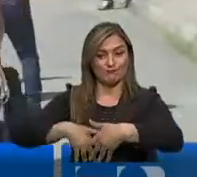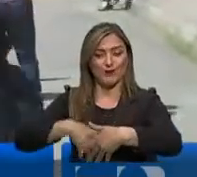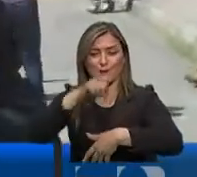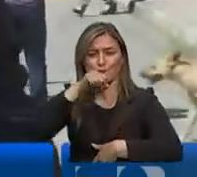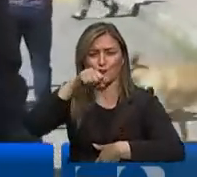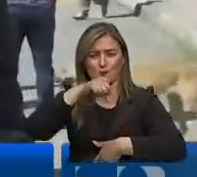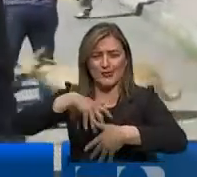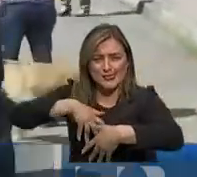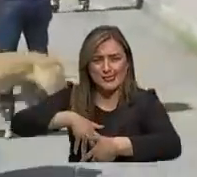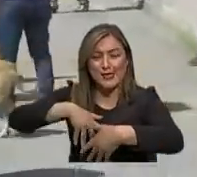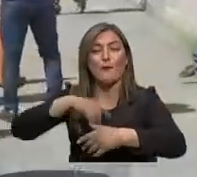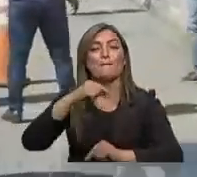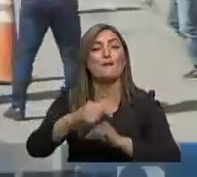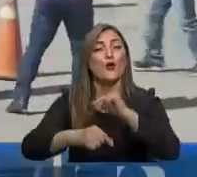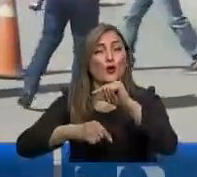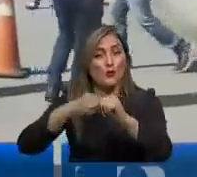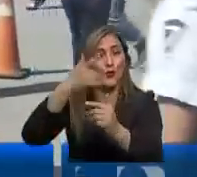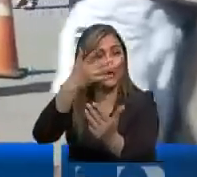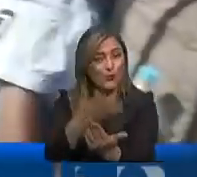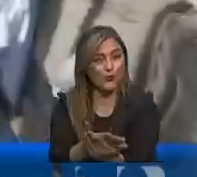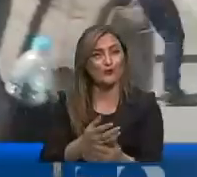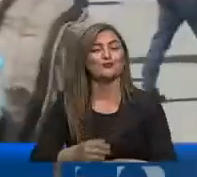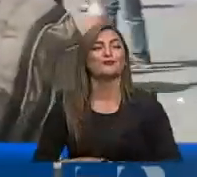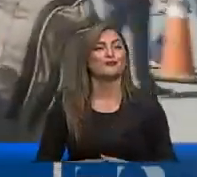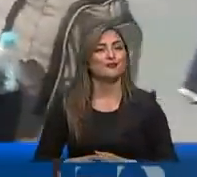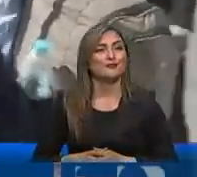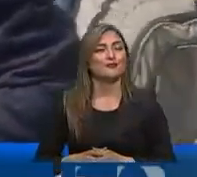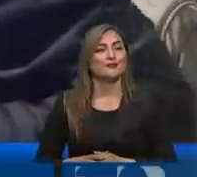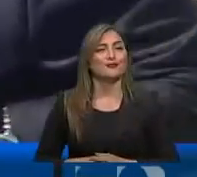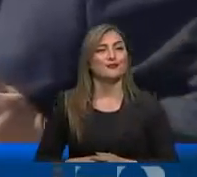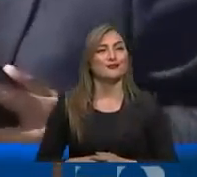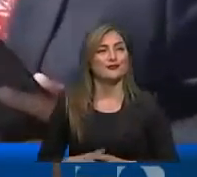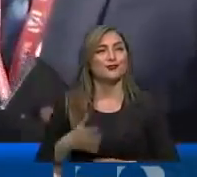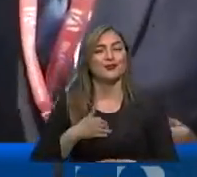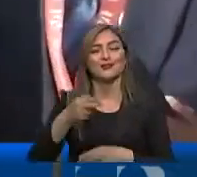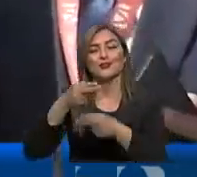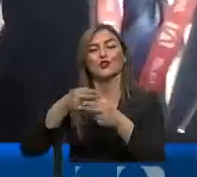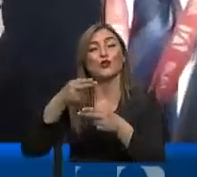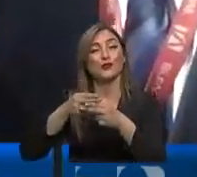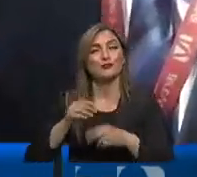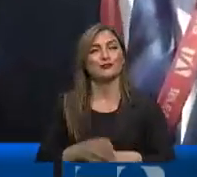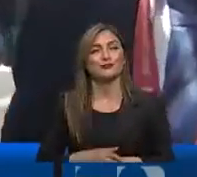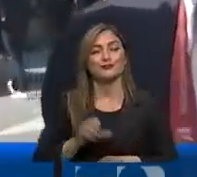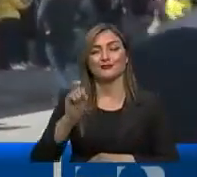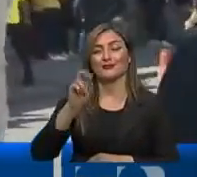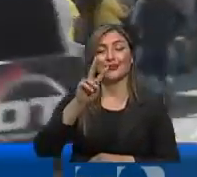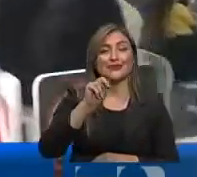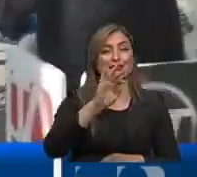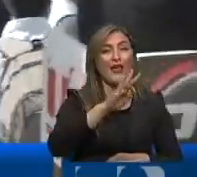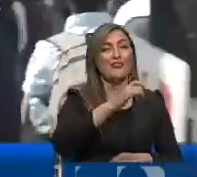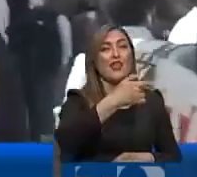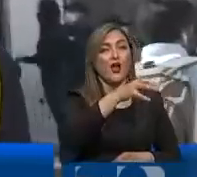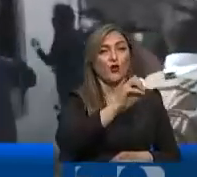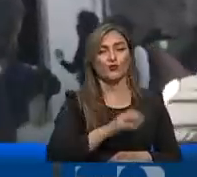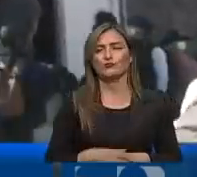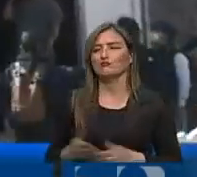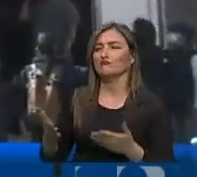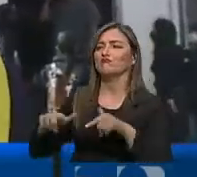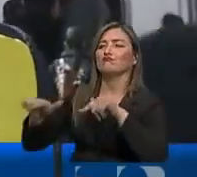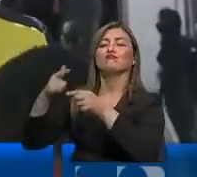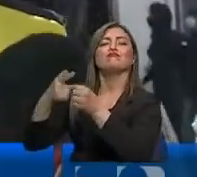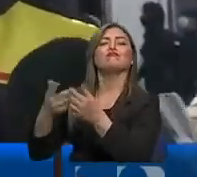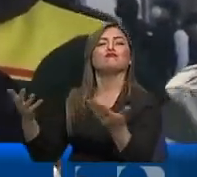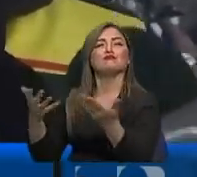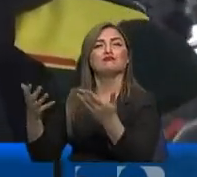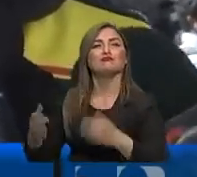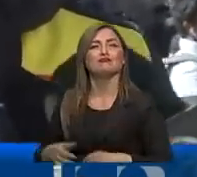de Ecuador poco a poco al escenario de la Casa Blanca. Amigo, ¿cómo le va? ¿Cuál es su nombre? Santiago Freire. Santiago Freire, ¿de qué parte de Quito